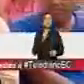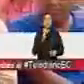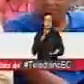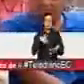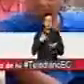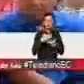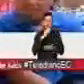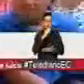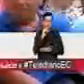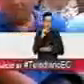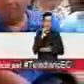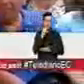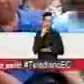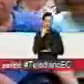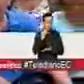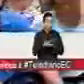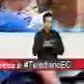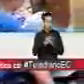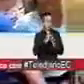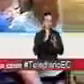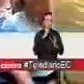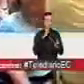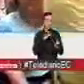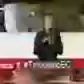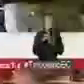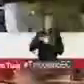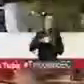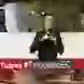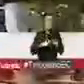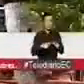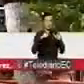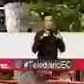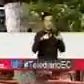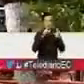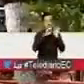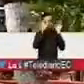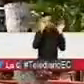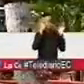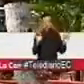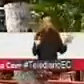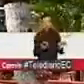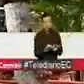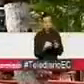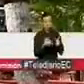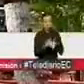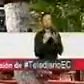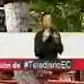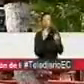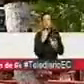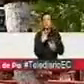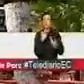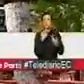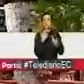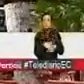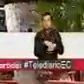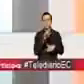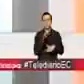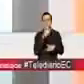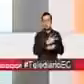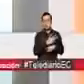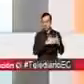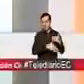delegación del CNE, presentarse en ventanilla con copia de cédula y llenar un formulario para obtener una respuesta luego de